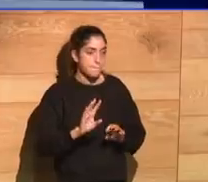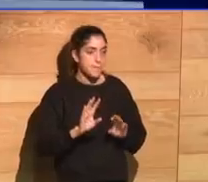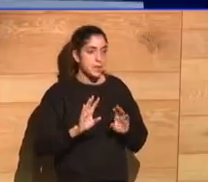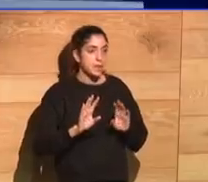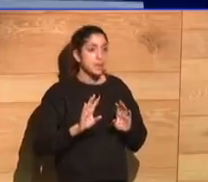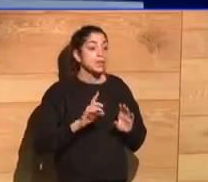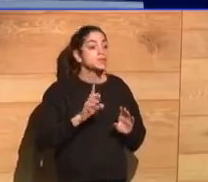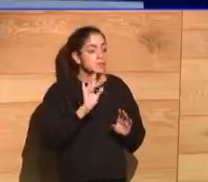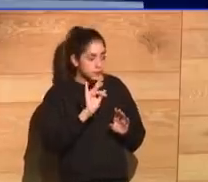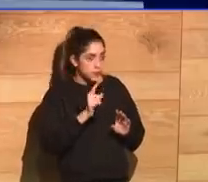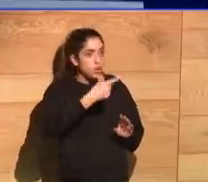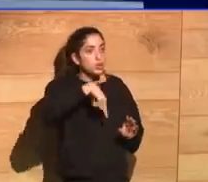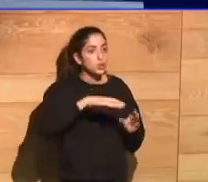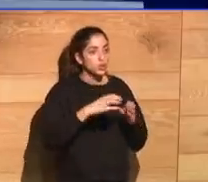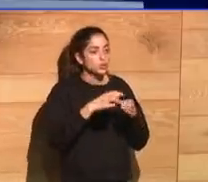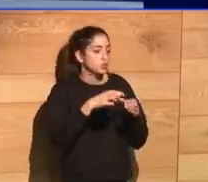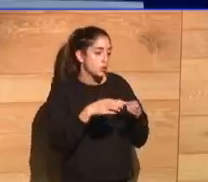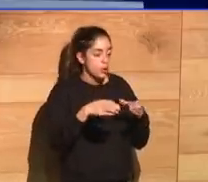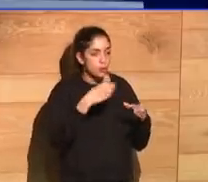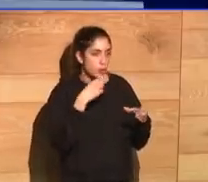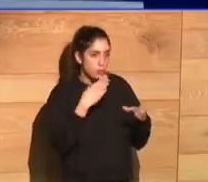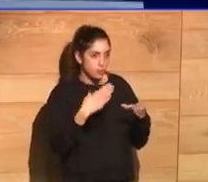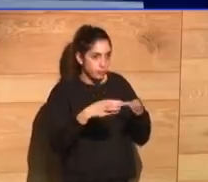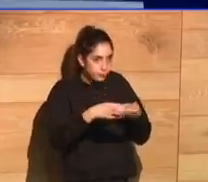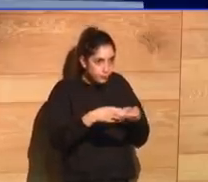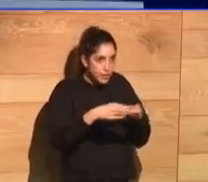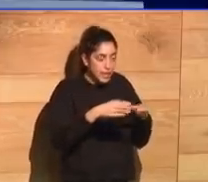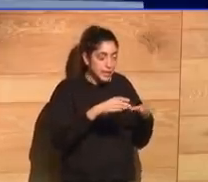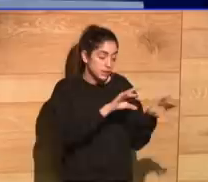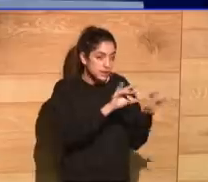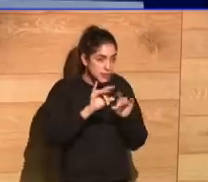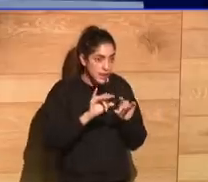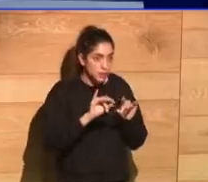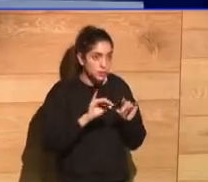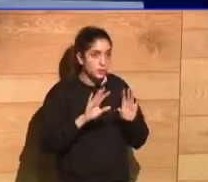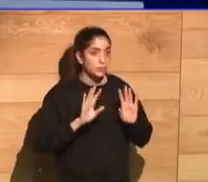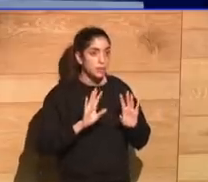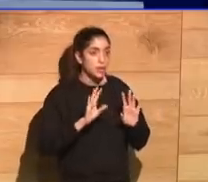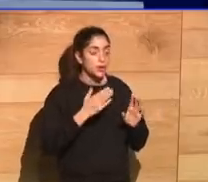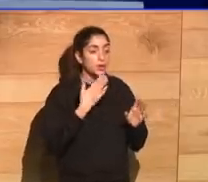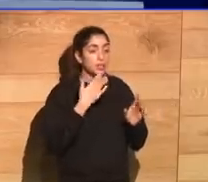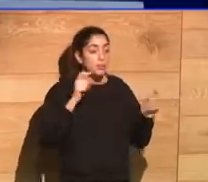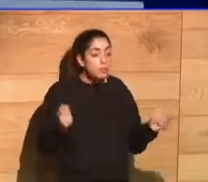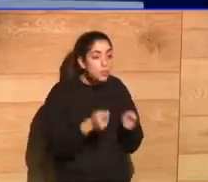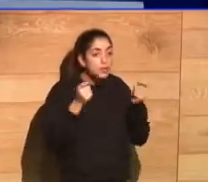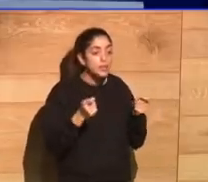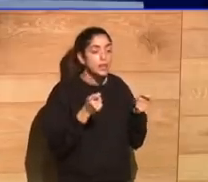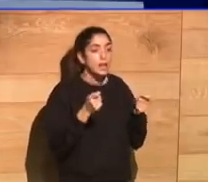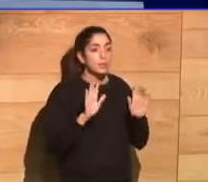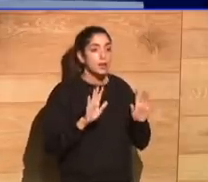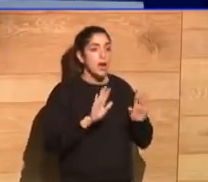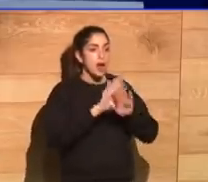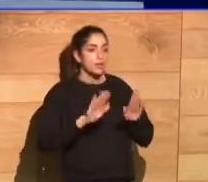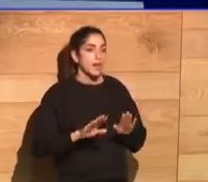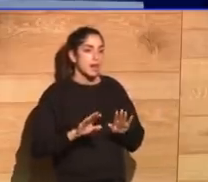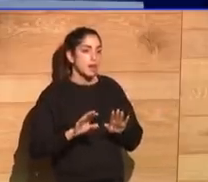bagels. Y es así. Y productores diciendo, sí, sí, hacemos lo de los bagels. Claro. Y si ya entráis en el mundo de la publicidad, pues el 90 se convierte en 99. Y es,